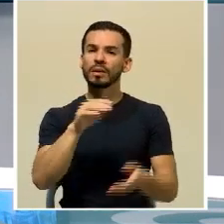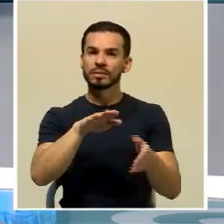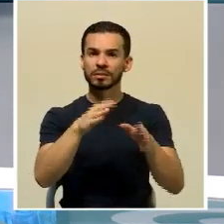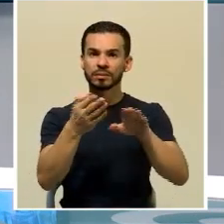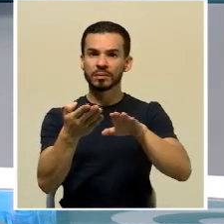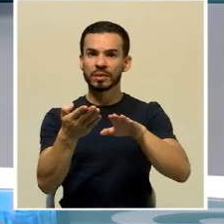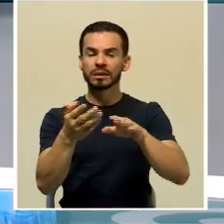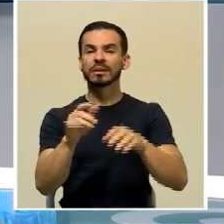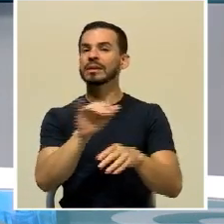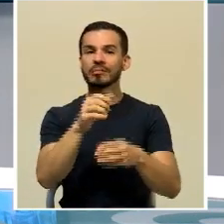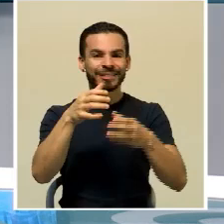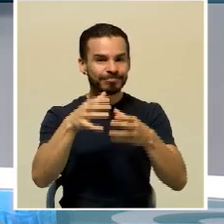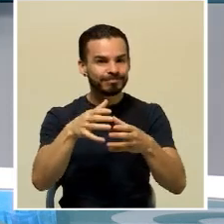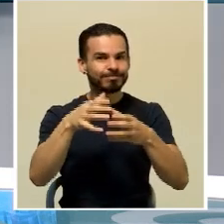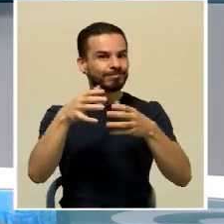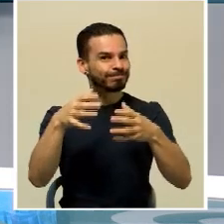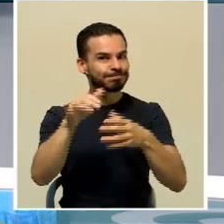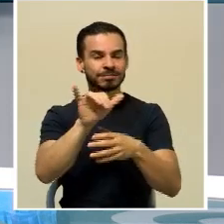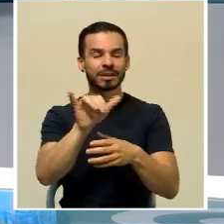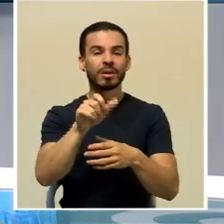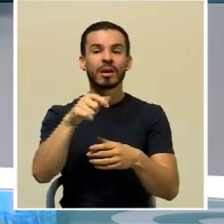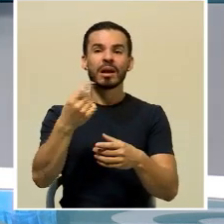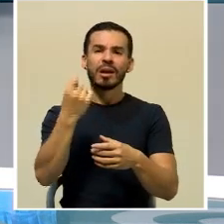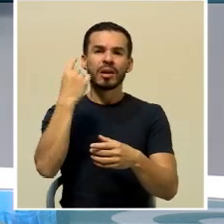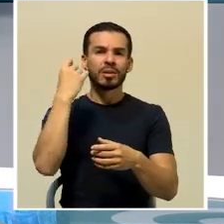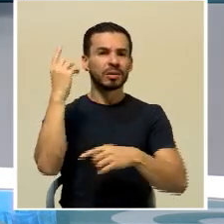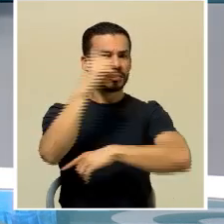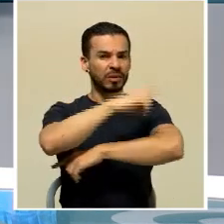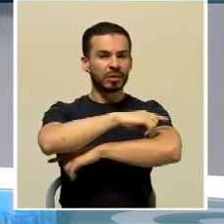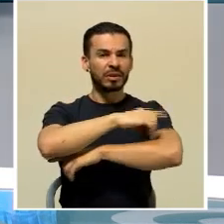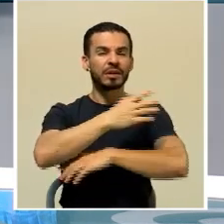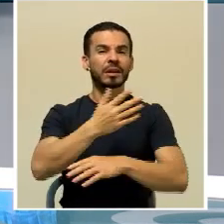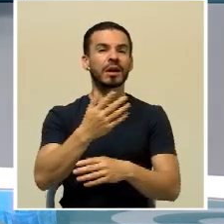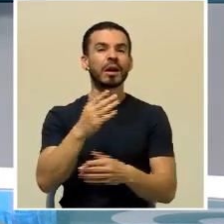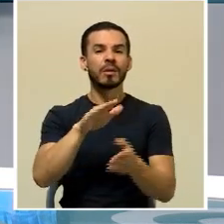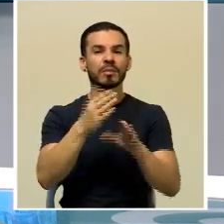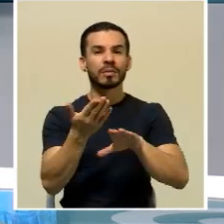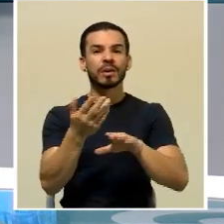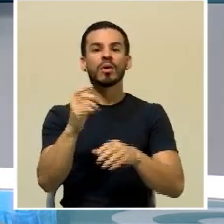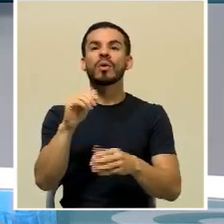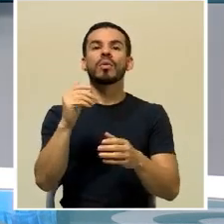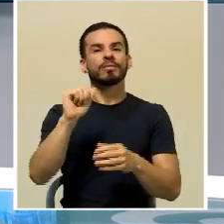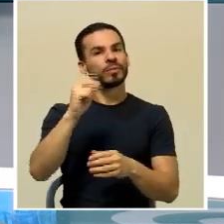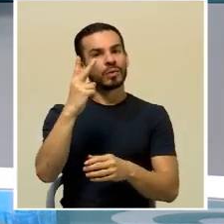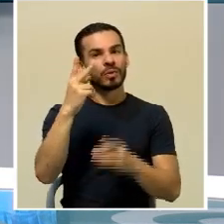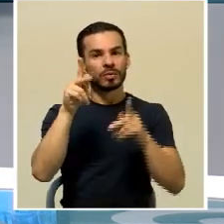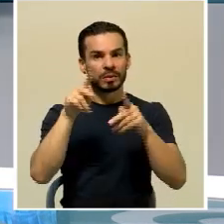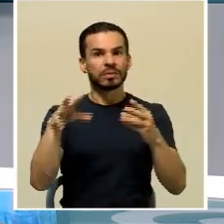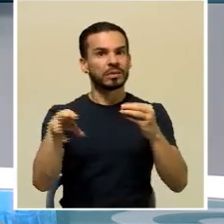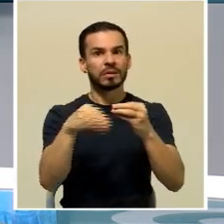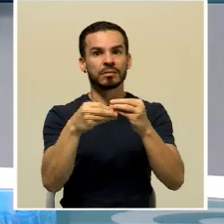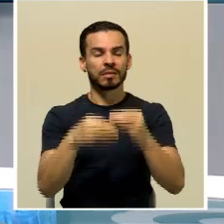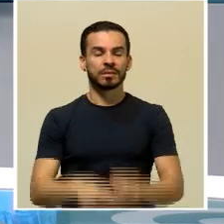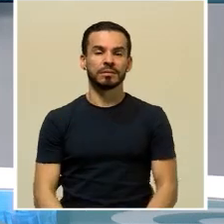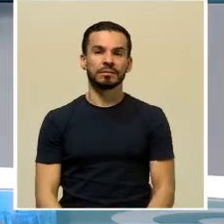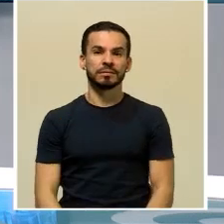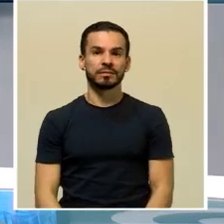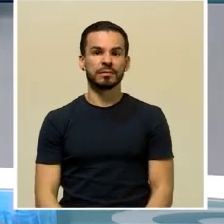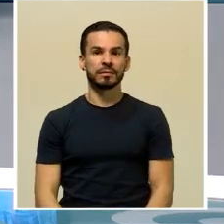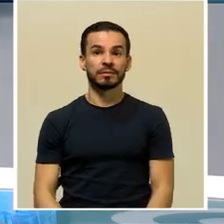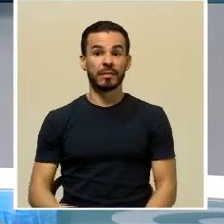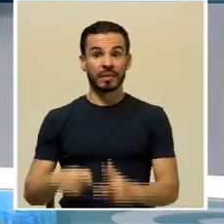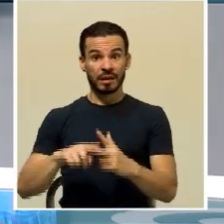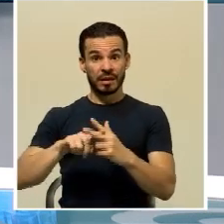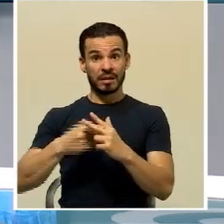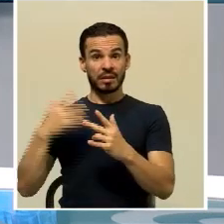muertes también sigue creciendo. En las últimas 24 horas fallecieron otras 2 personas y desde que se